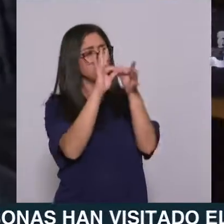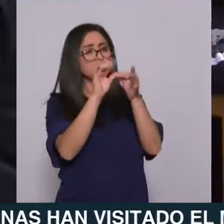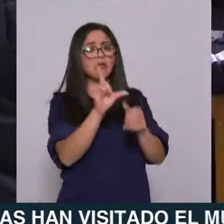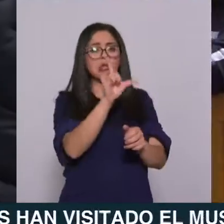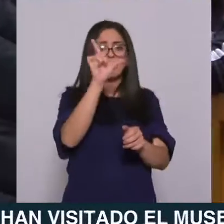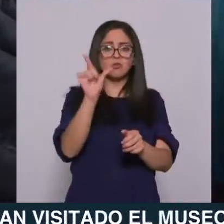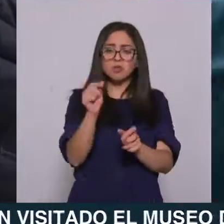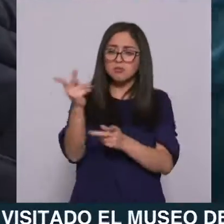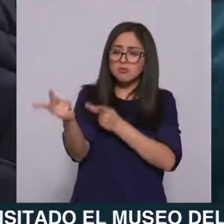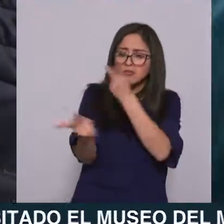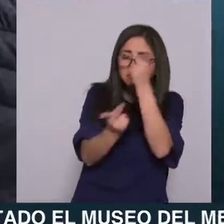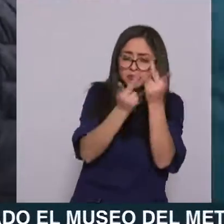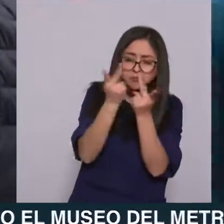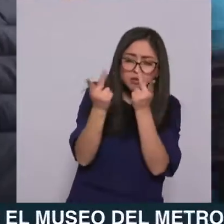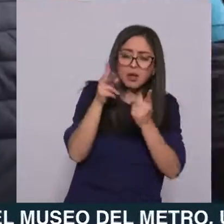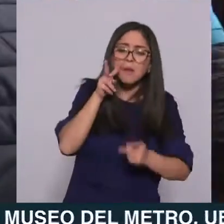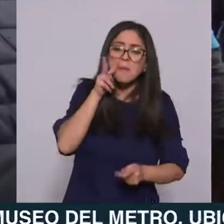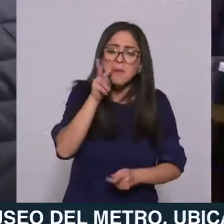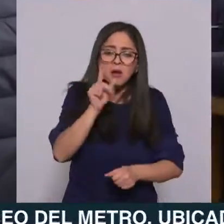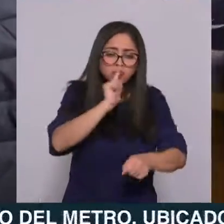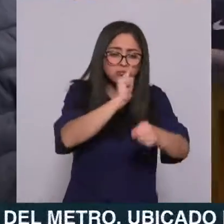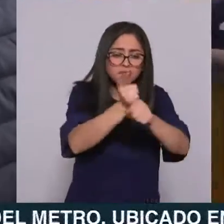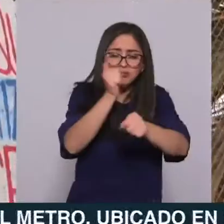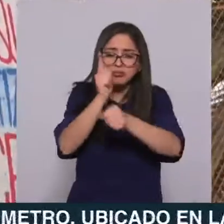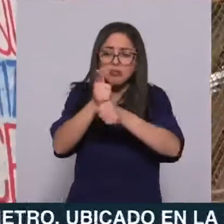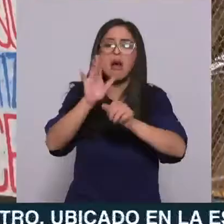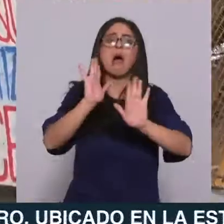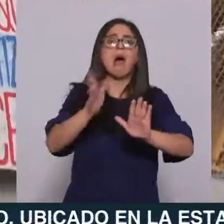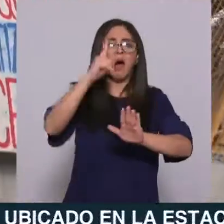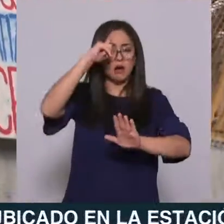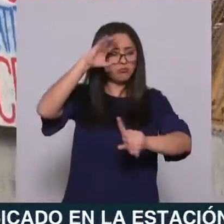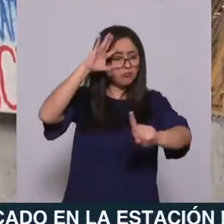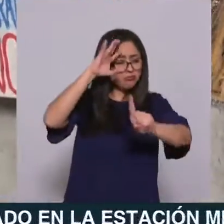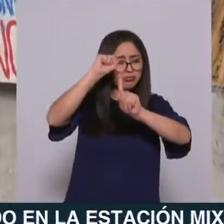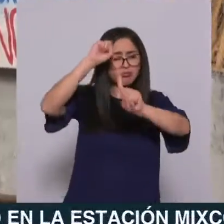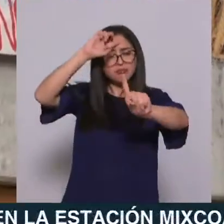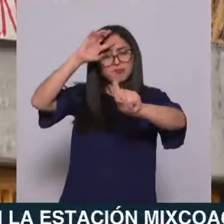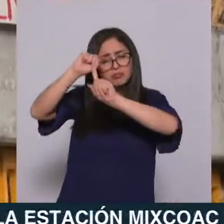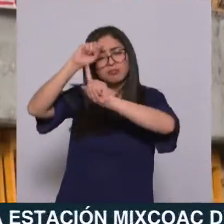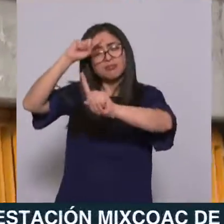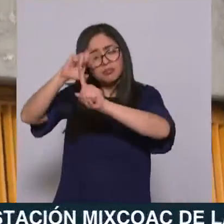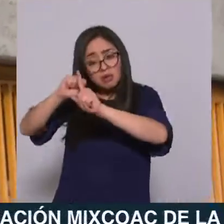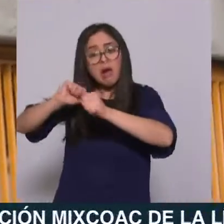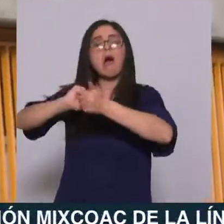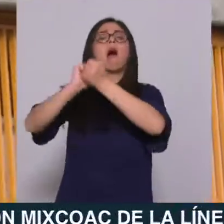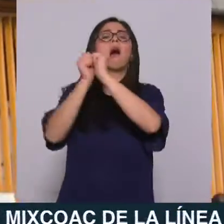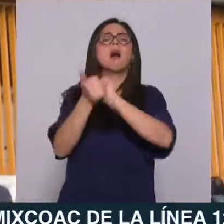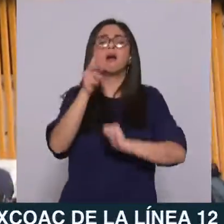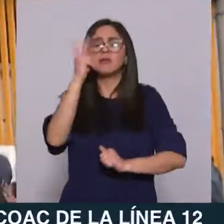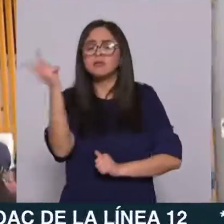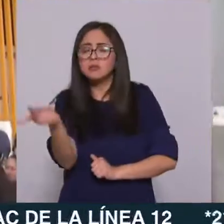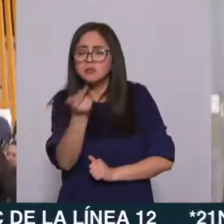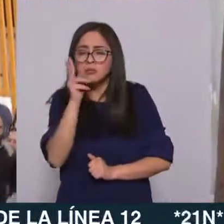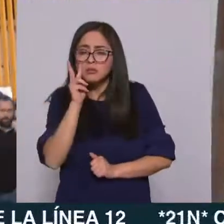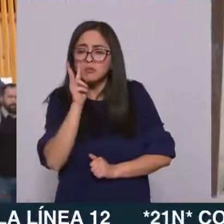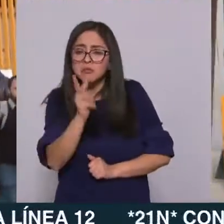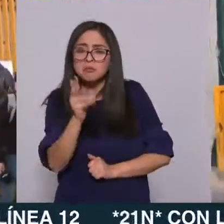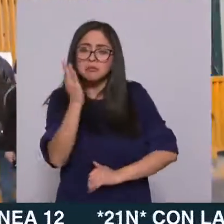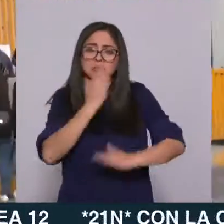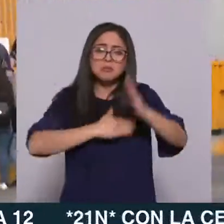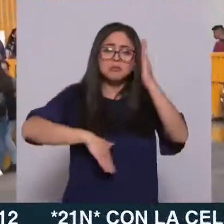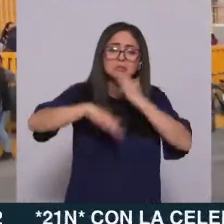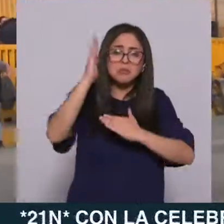retroalimentar su trabajo, ir mostrando qué potencialidad tiene lo que hacen, pero también irles mostrando